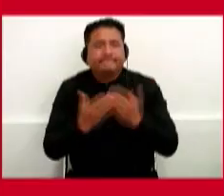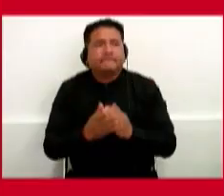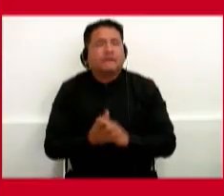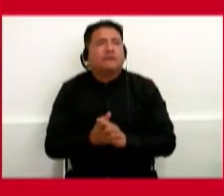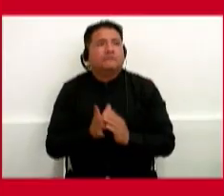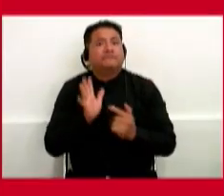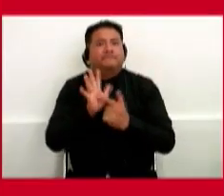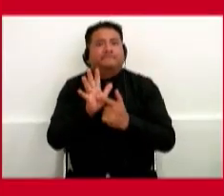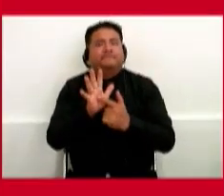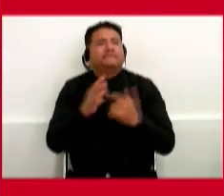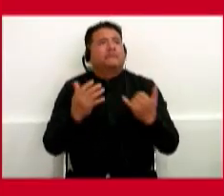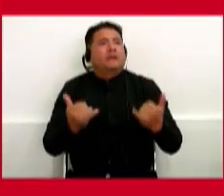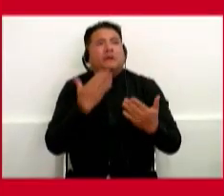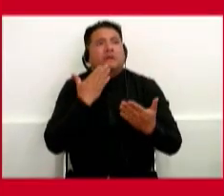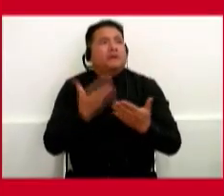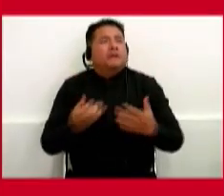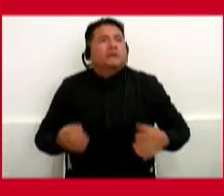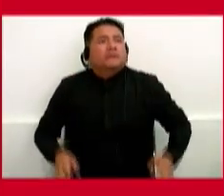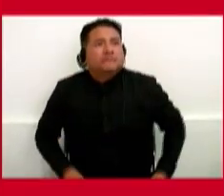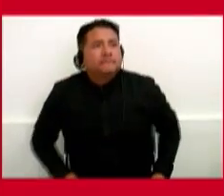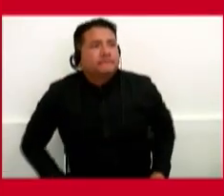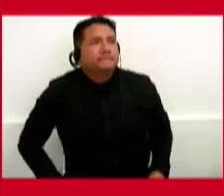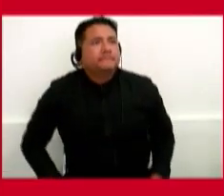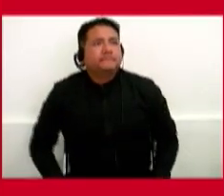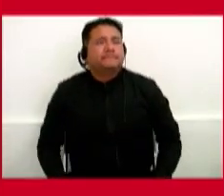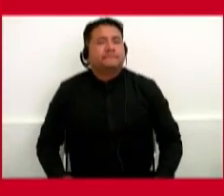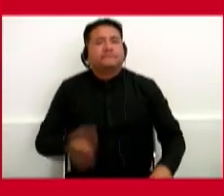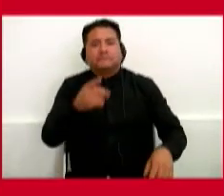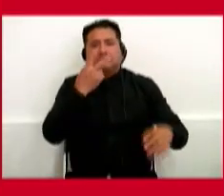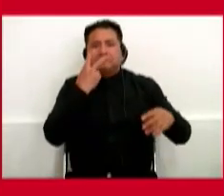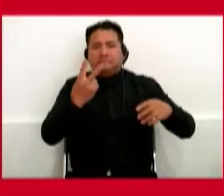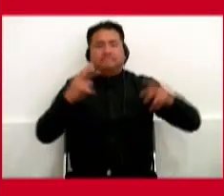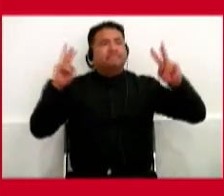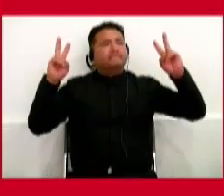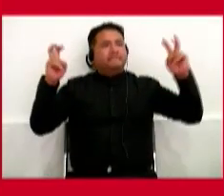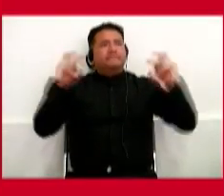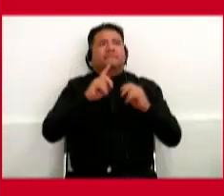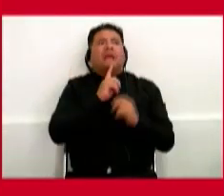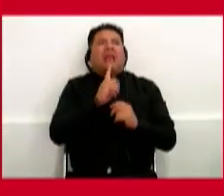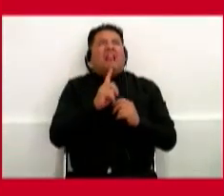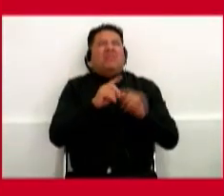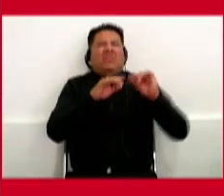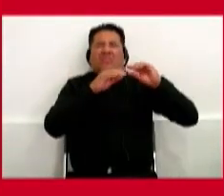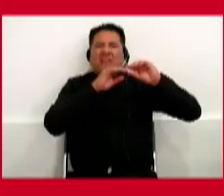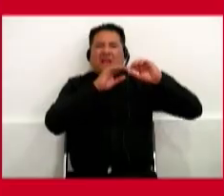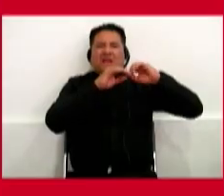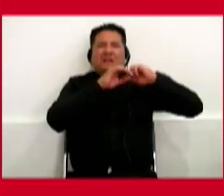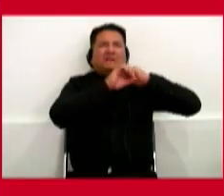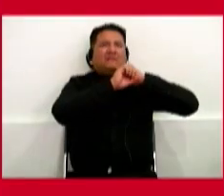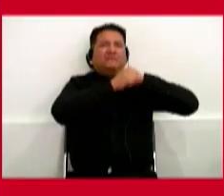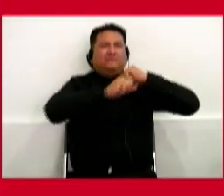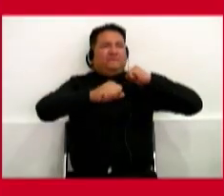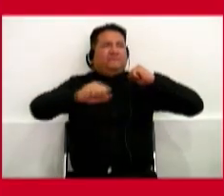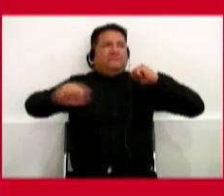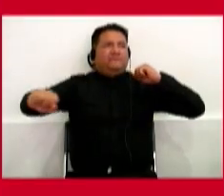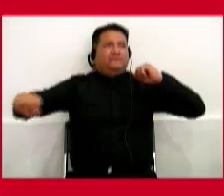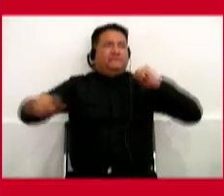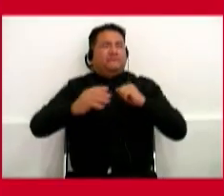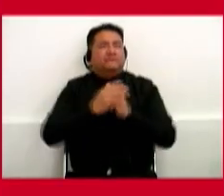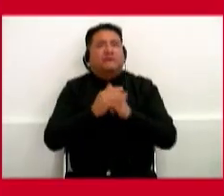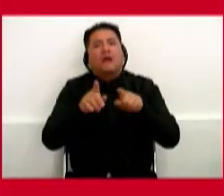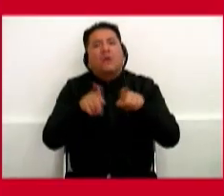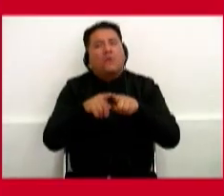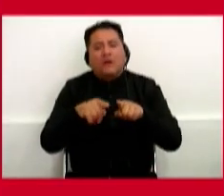Bueno, como verán, el título es un poco extenso, al igual que la información que les quiero